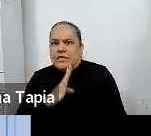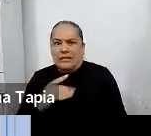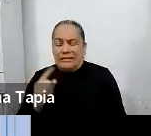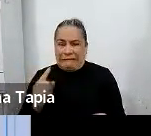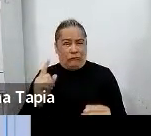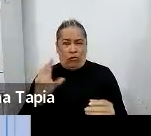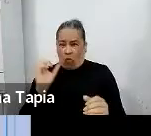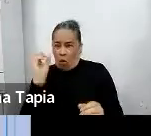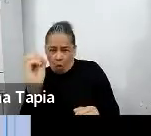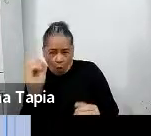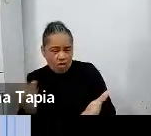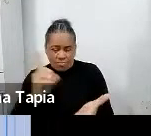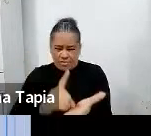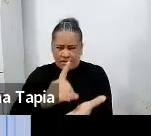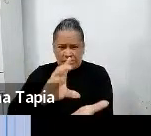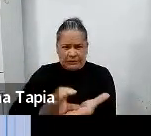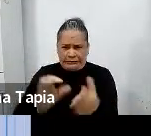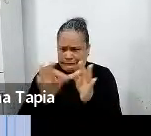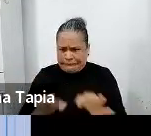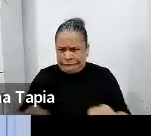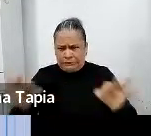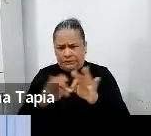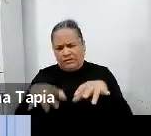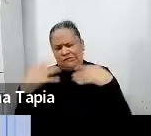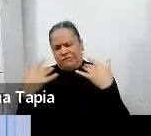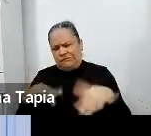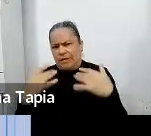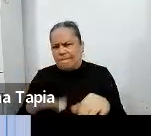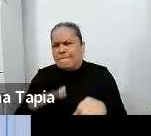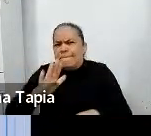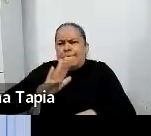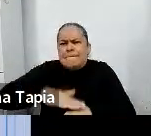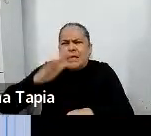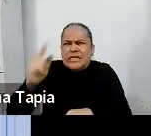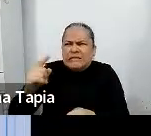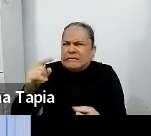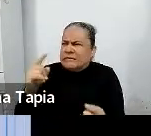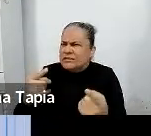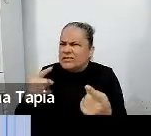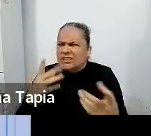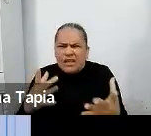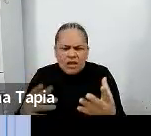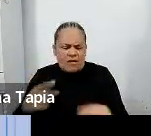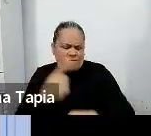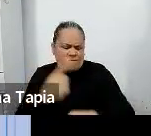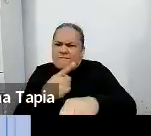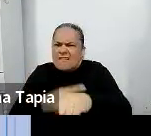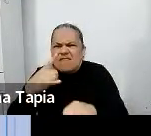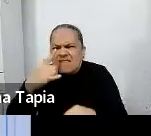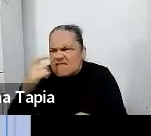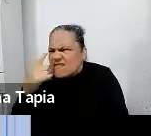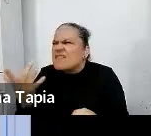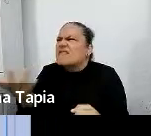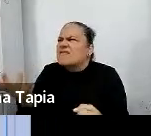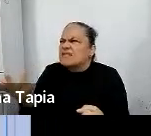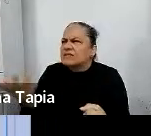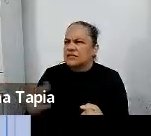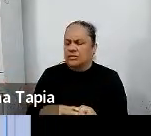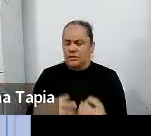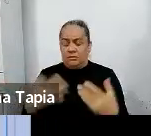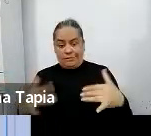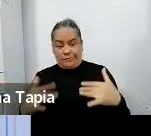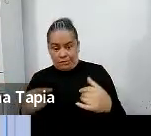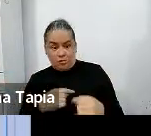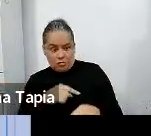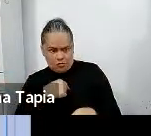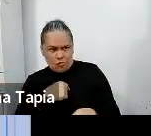con los otros ponentes, con una enfermedad rara, que lo primero que nos hace cuestionar es, ¿y voy a poder? ¿Qué voy a